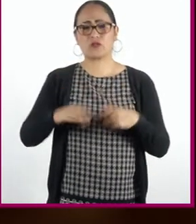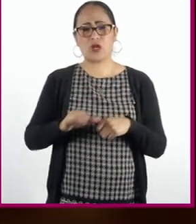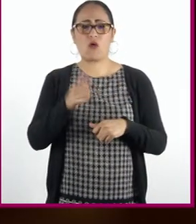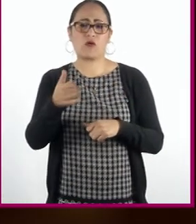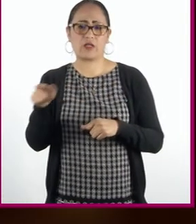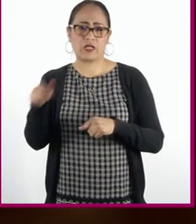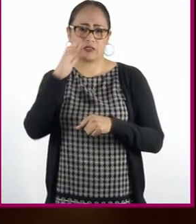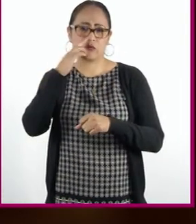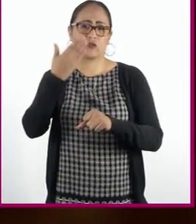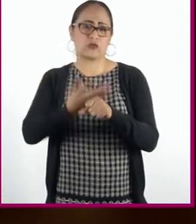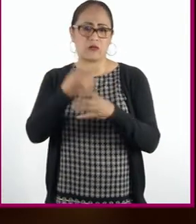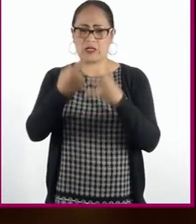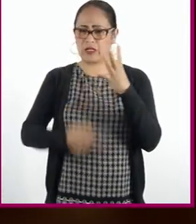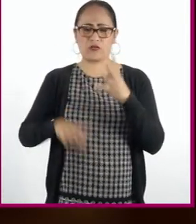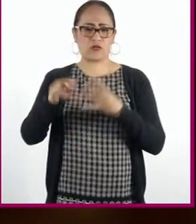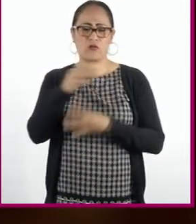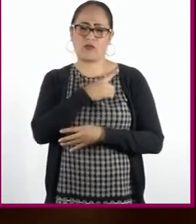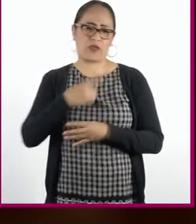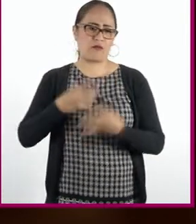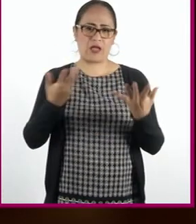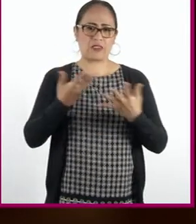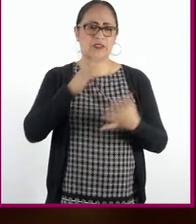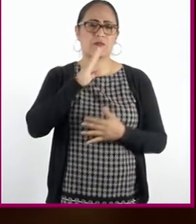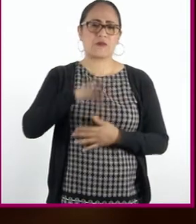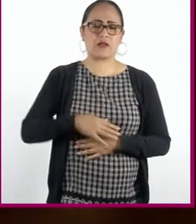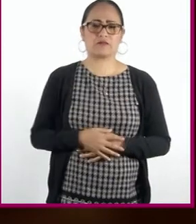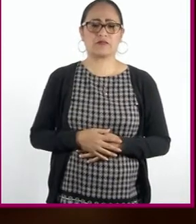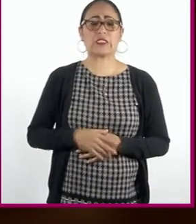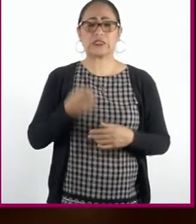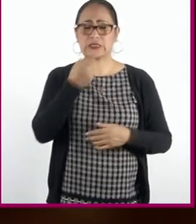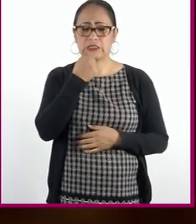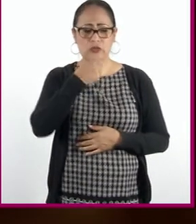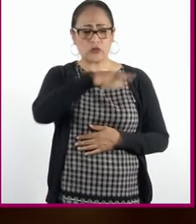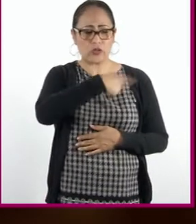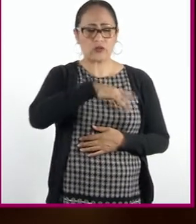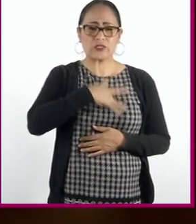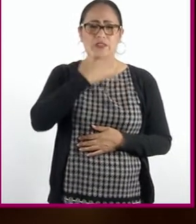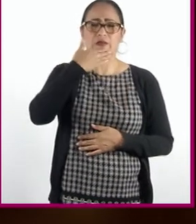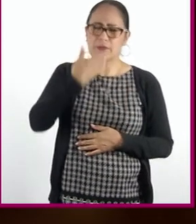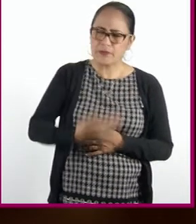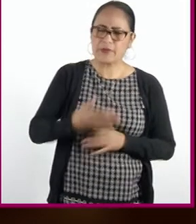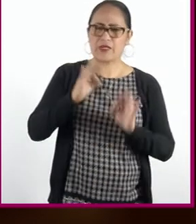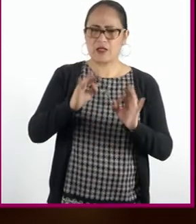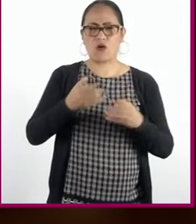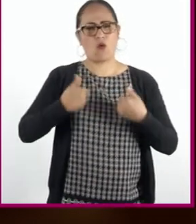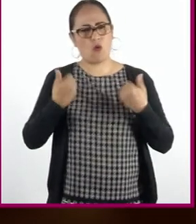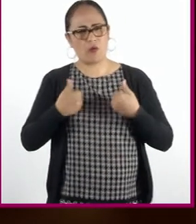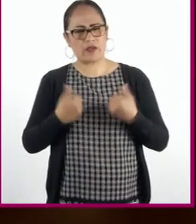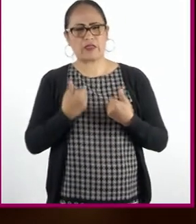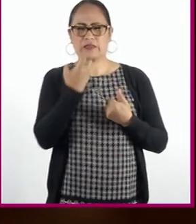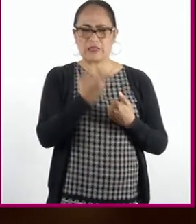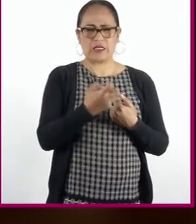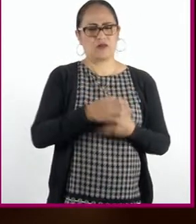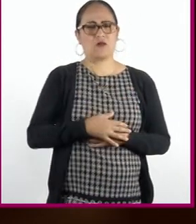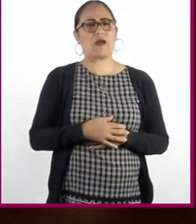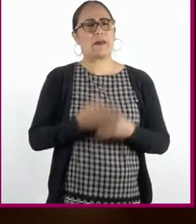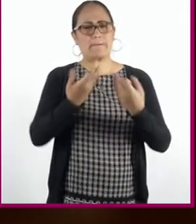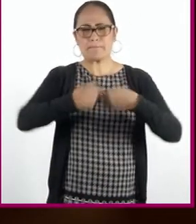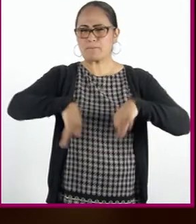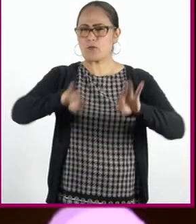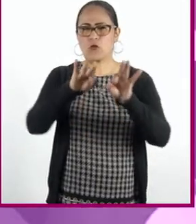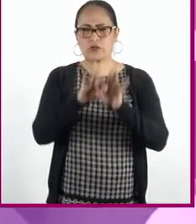cargo. Proteger el bienestar físico y emocional de niñas, niños y jóvenes debe ser una tarea prioritaria